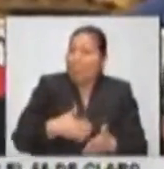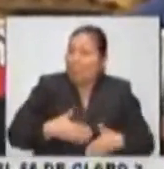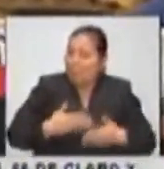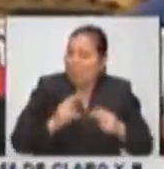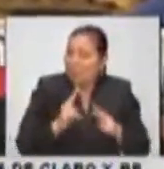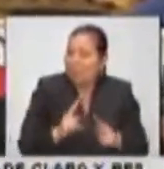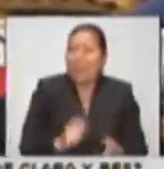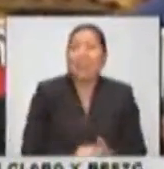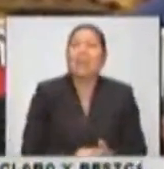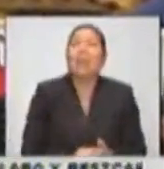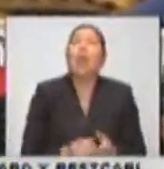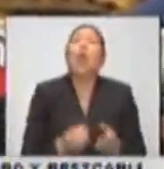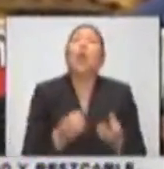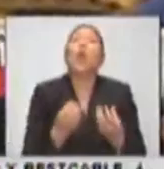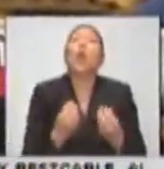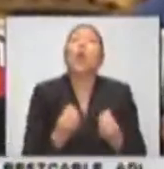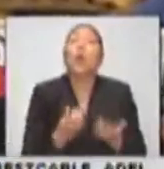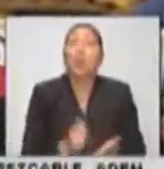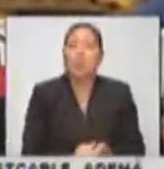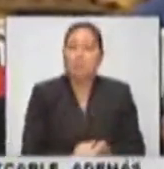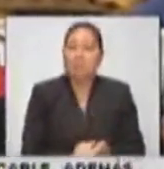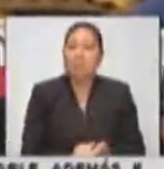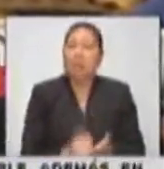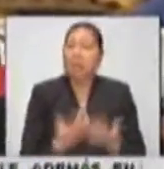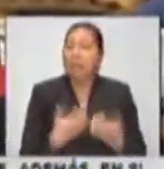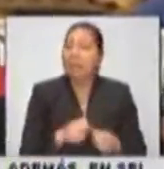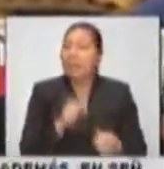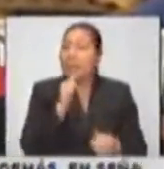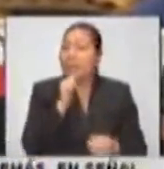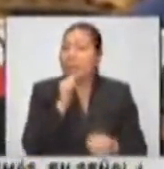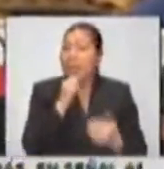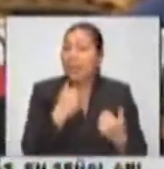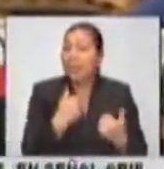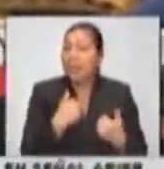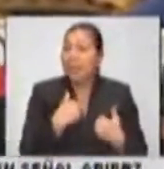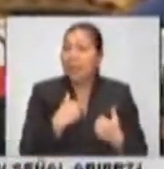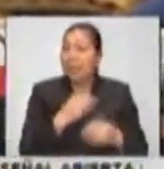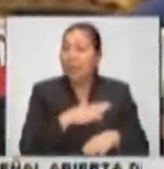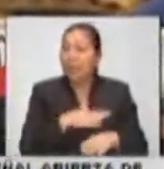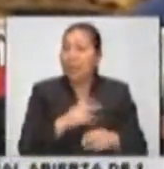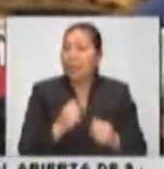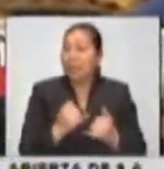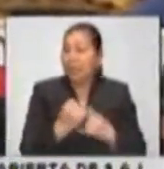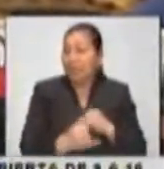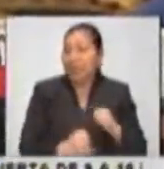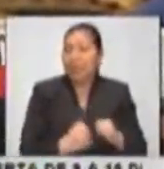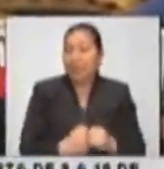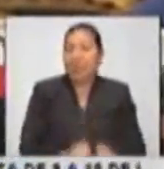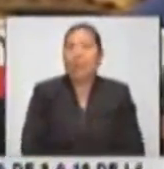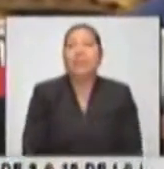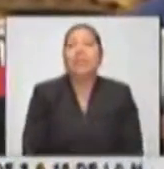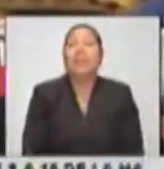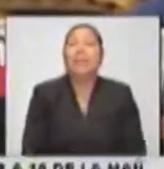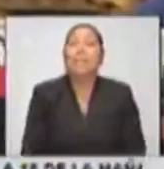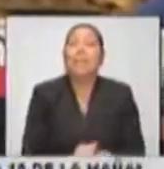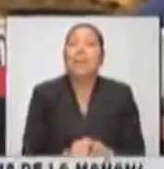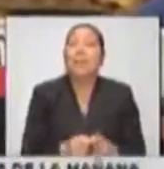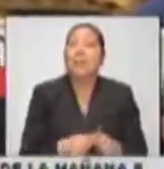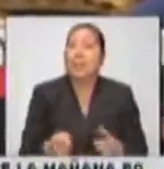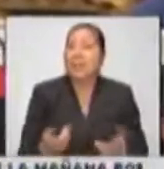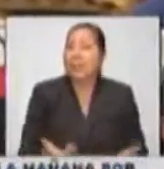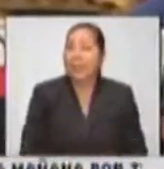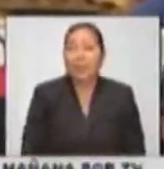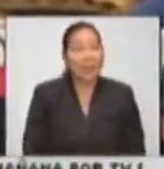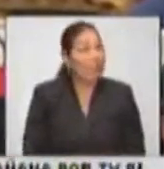ver cómo estas empresas privadas que tienen un lobby internacional nos están prácticamente sacando la